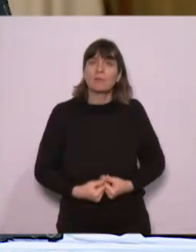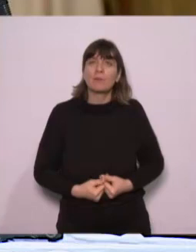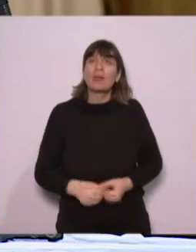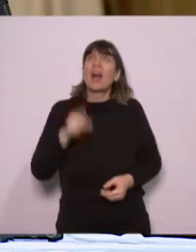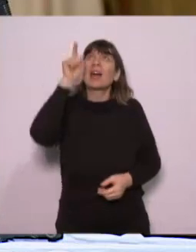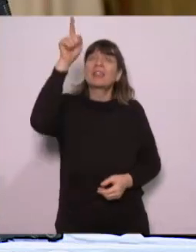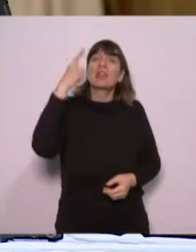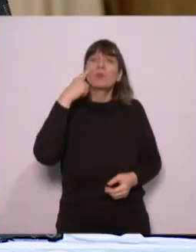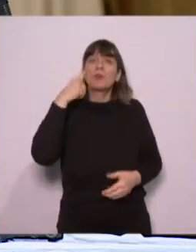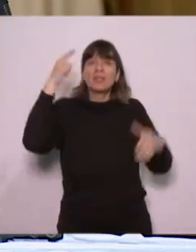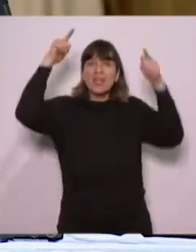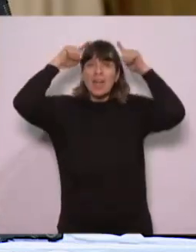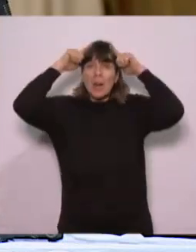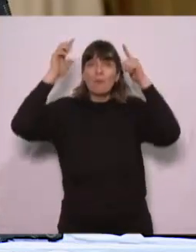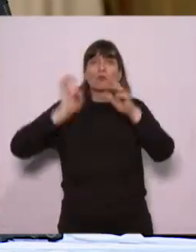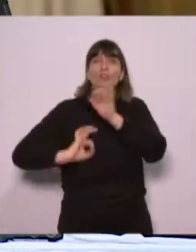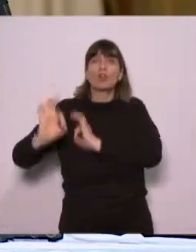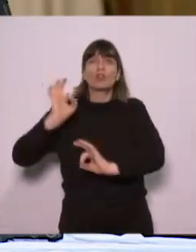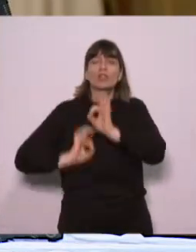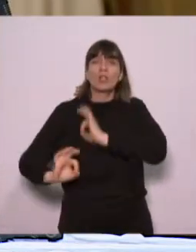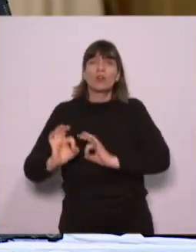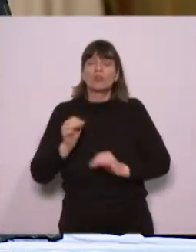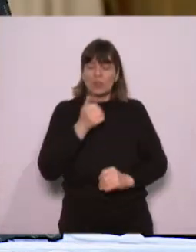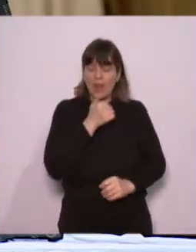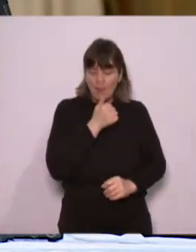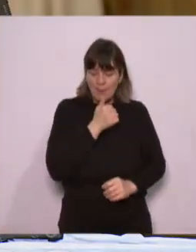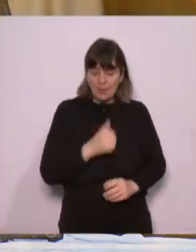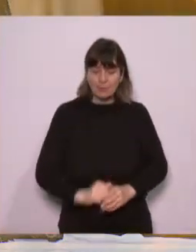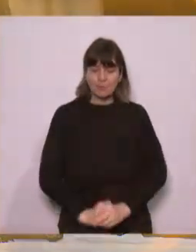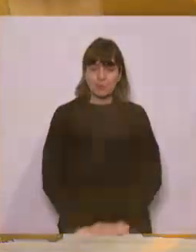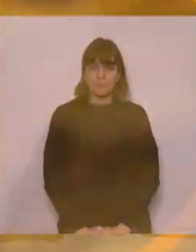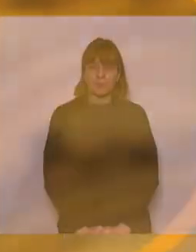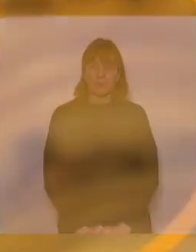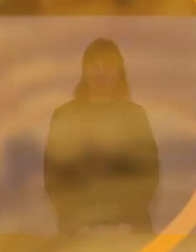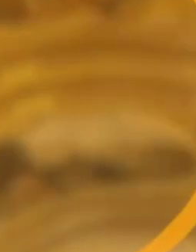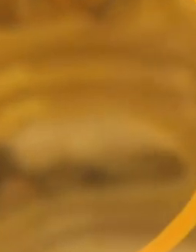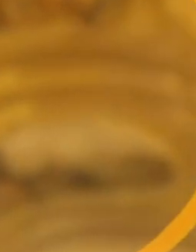ti, que vives y reinas por los siglos de los siglos.